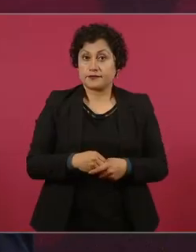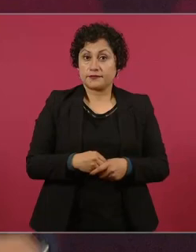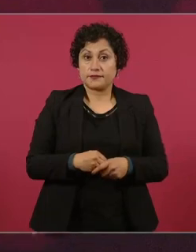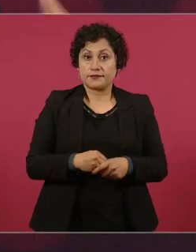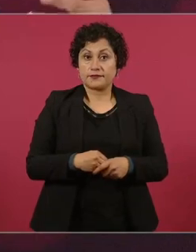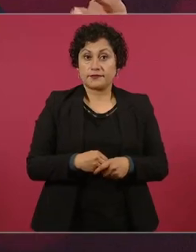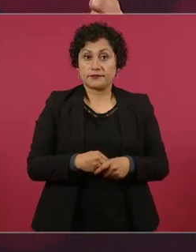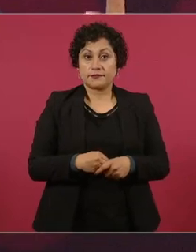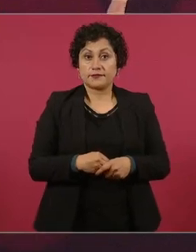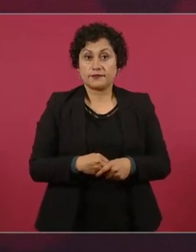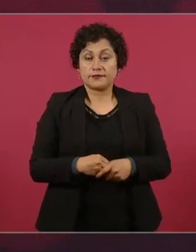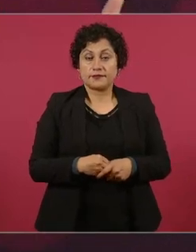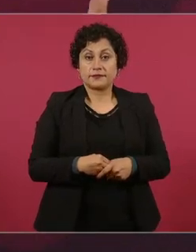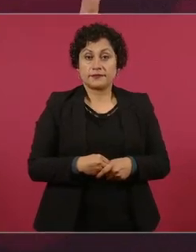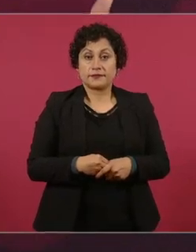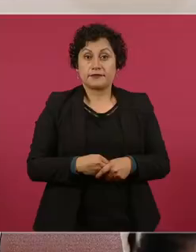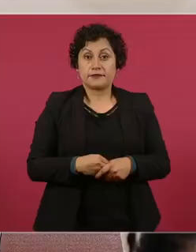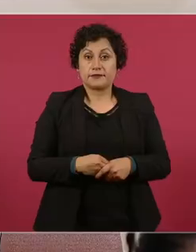es